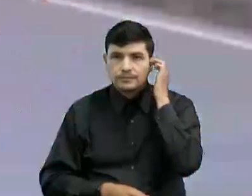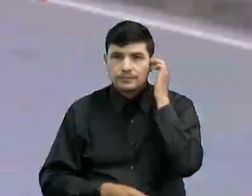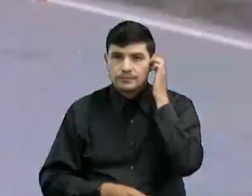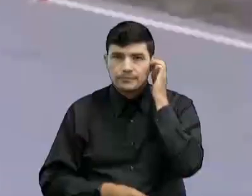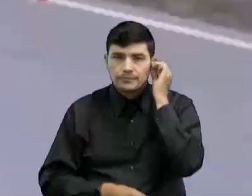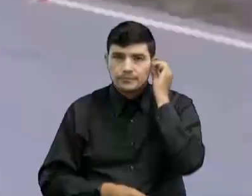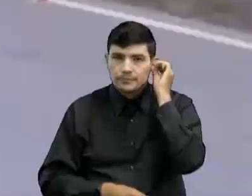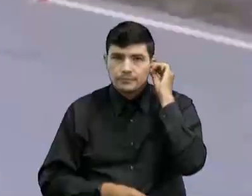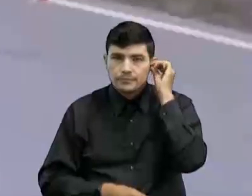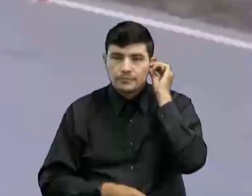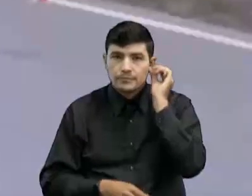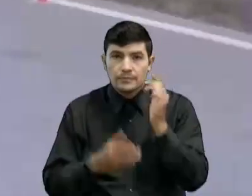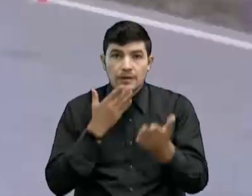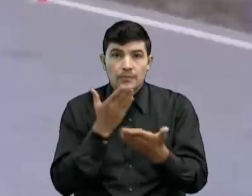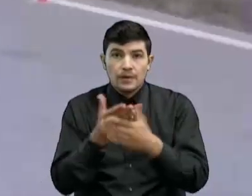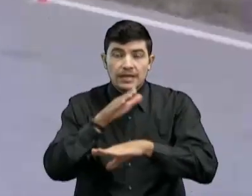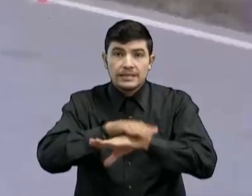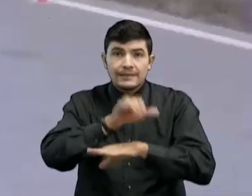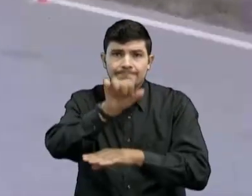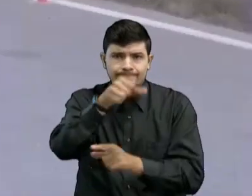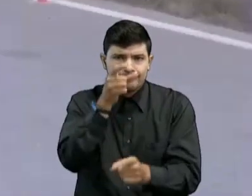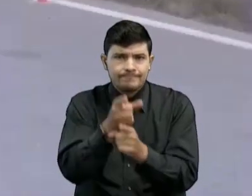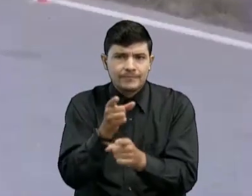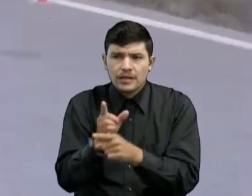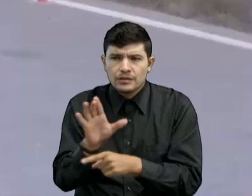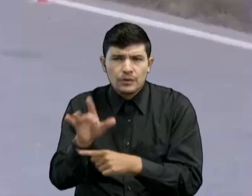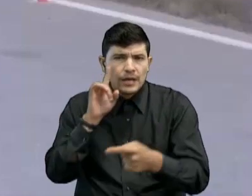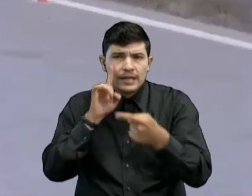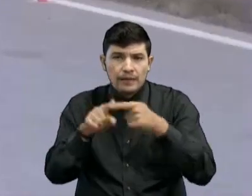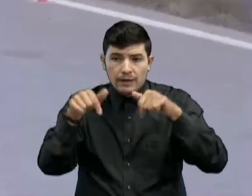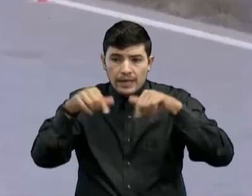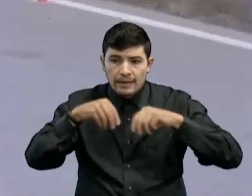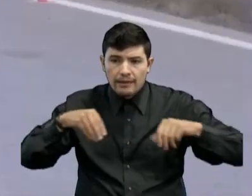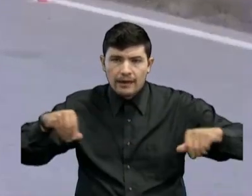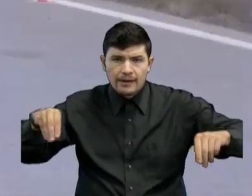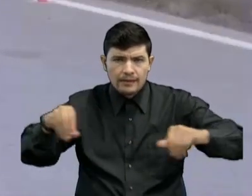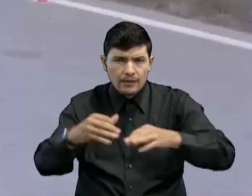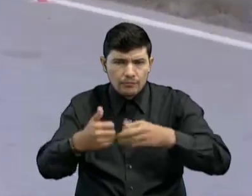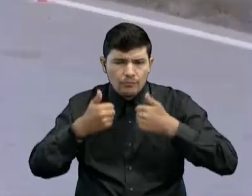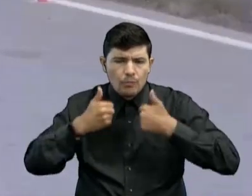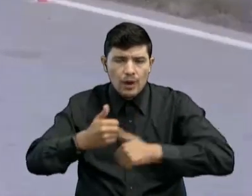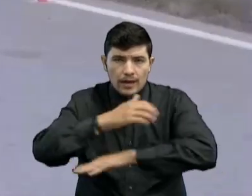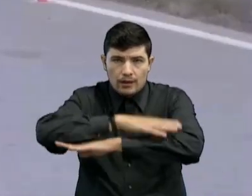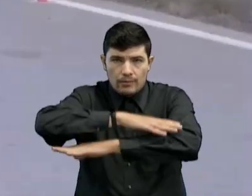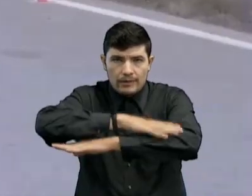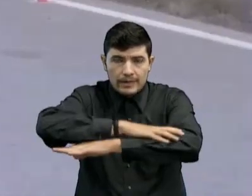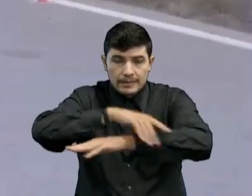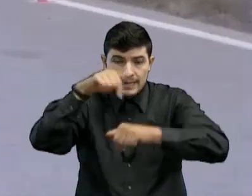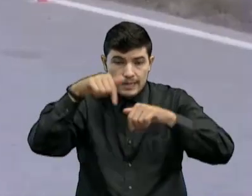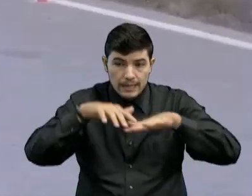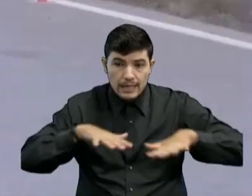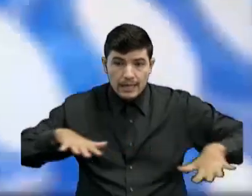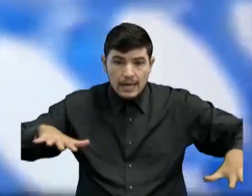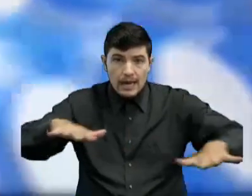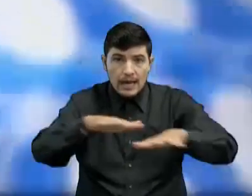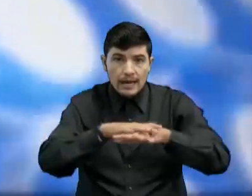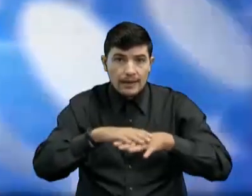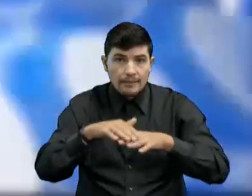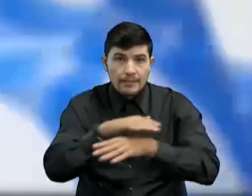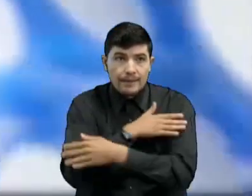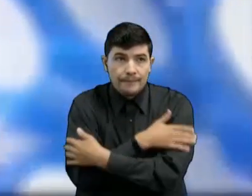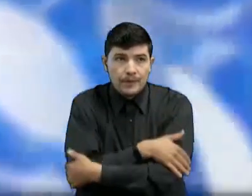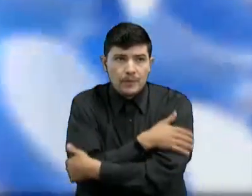Gracias, buenas tardes. Así es, lo que se busca es tener un territorio en buena convivencia. Este es uno de los sectores por donde más